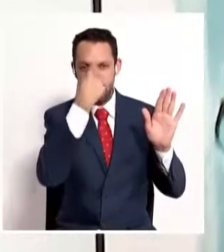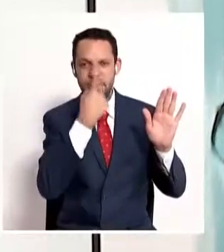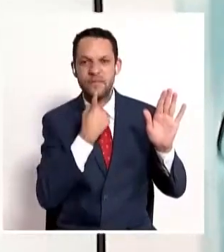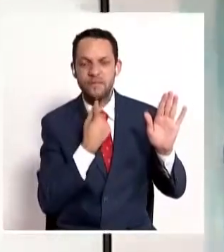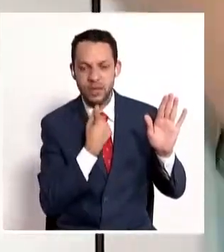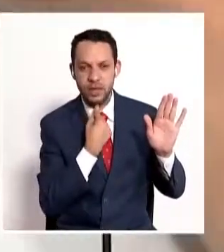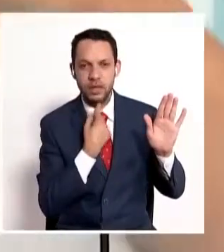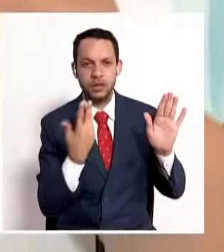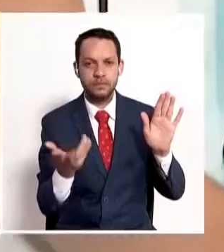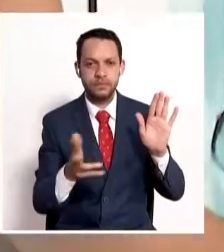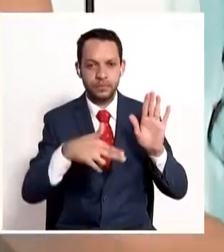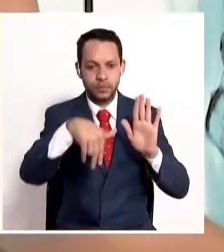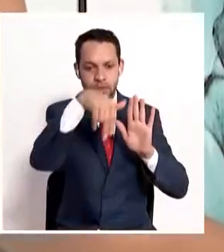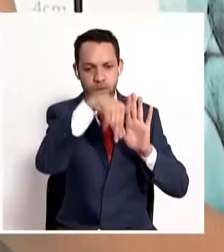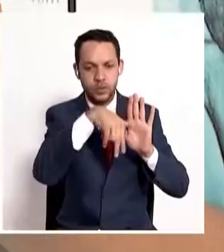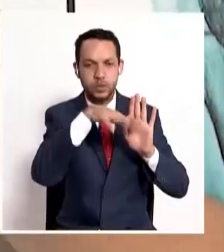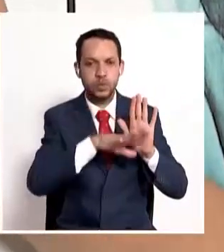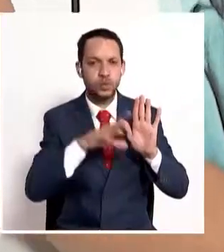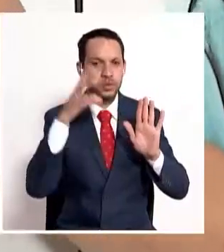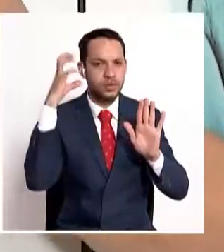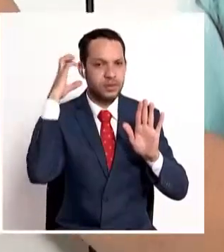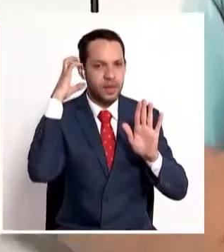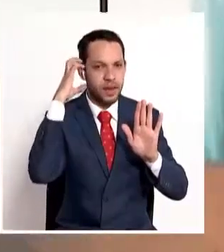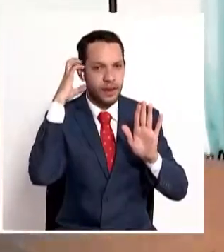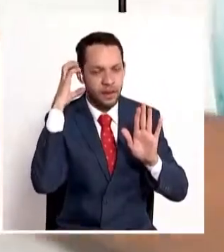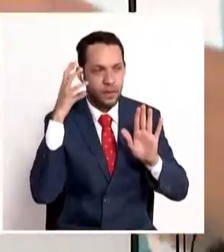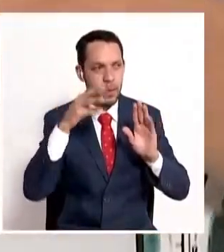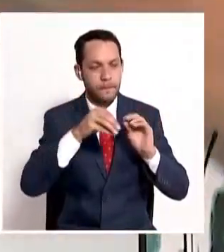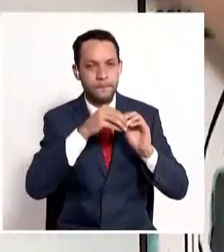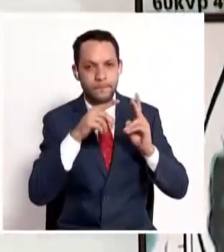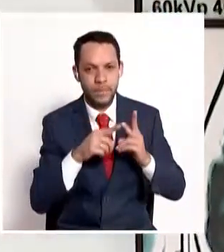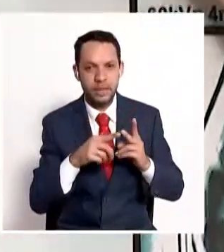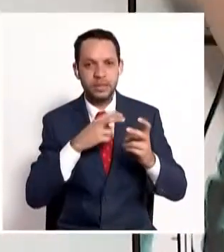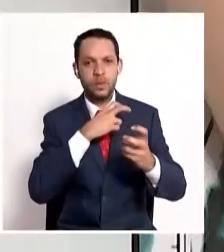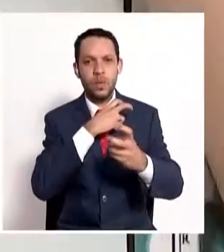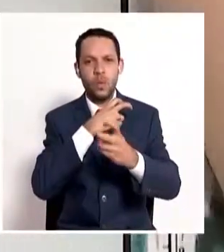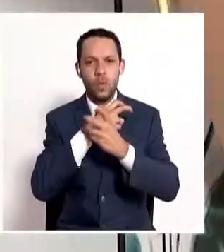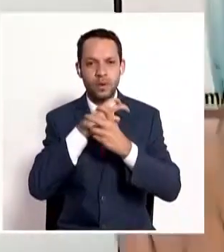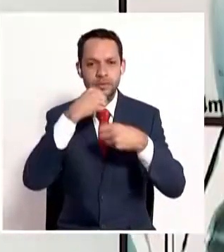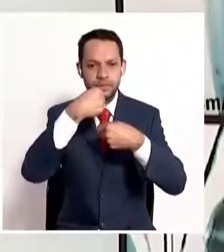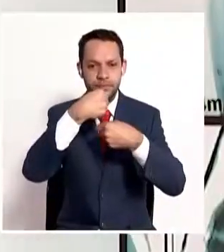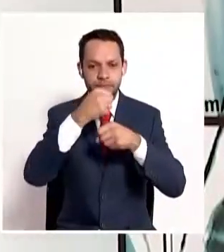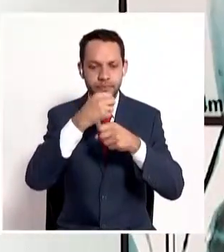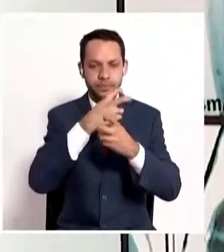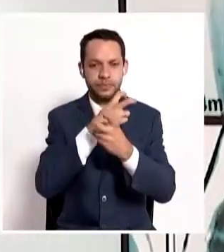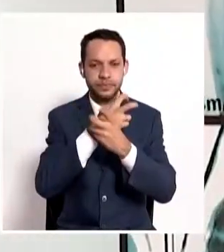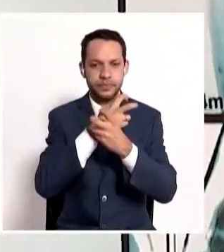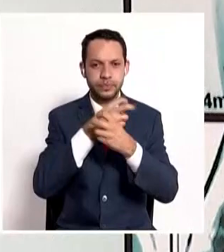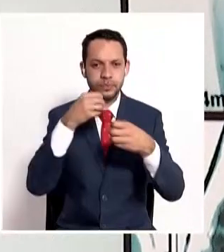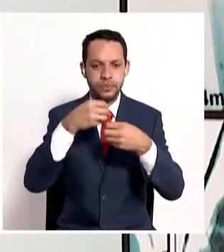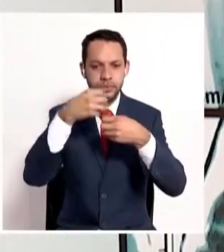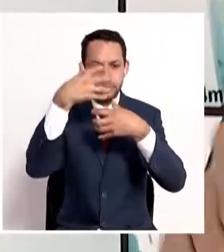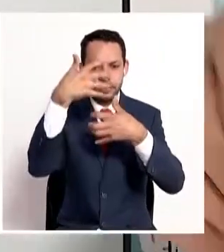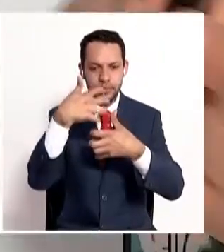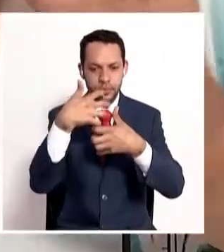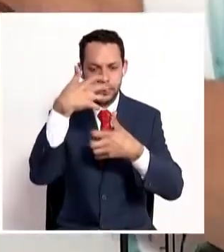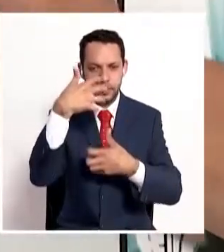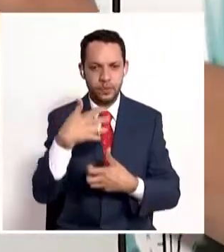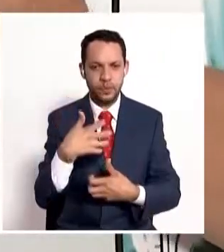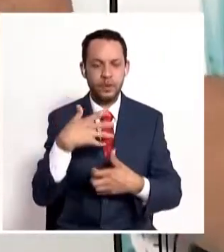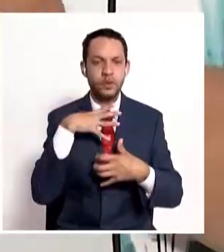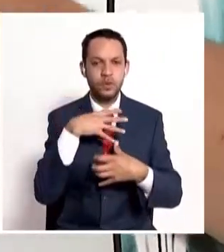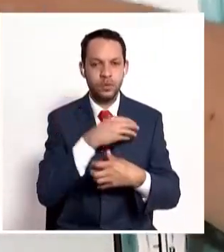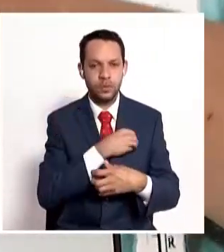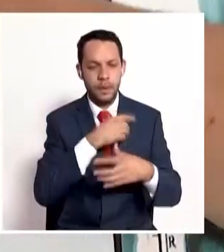donde está el cerebro y aquí está toda la parte de la columna cervical que nos debemos dar cuenta cuando hablamos directamente